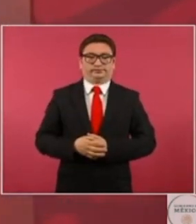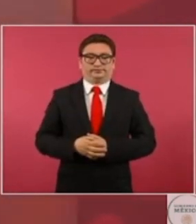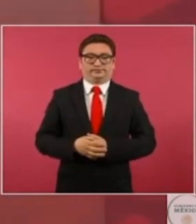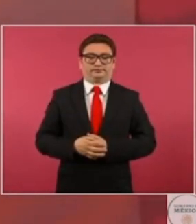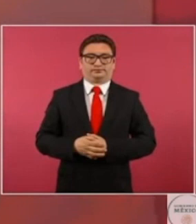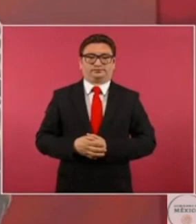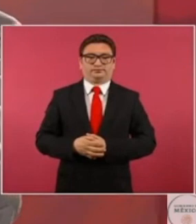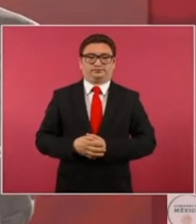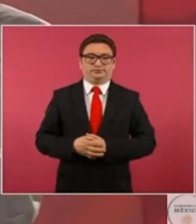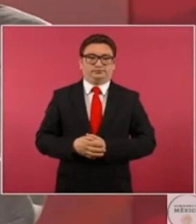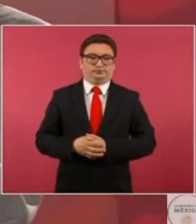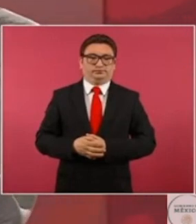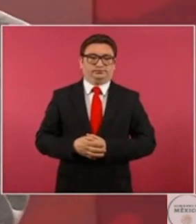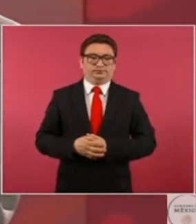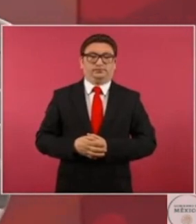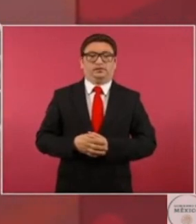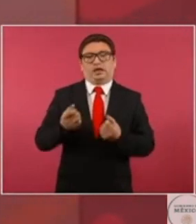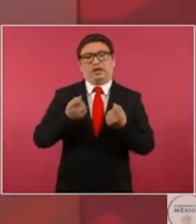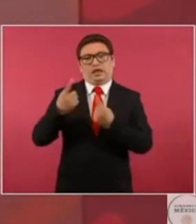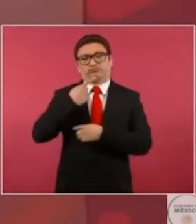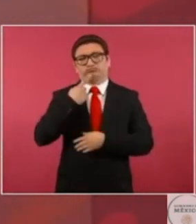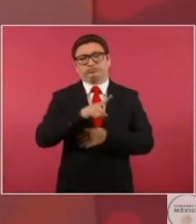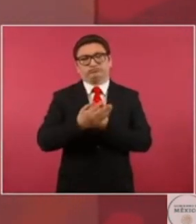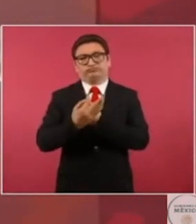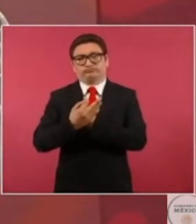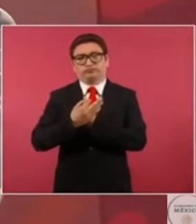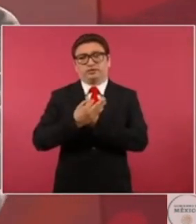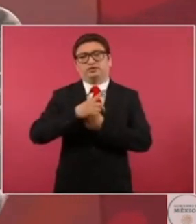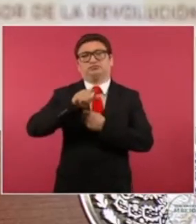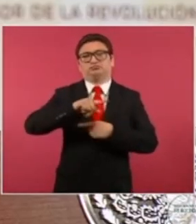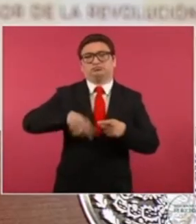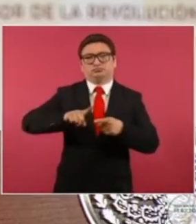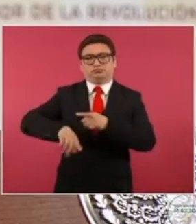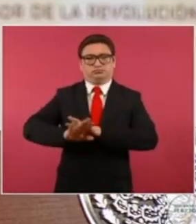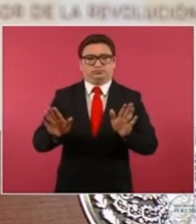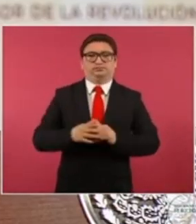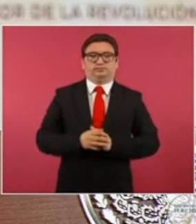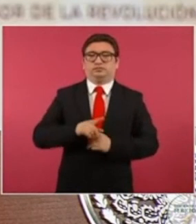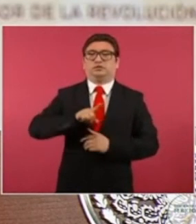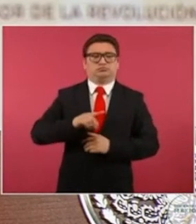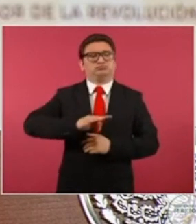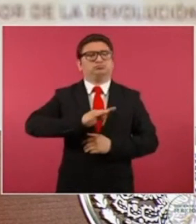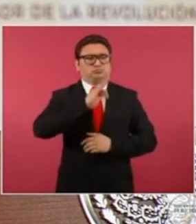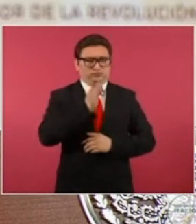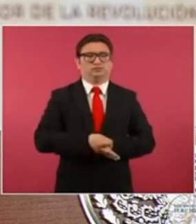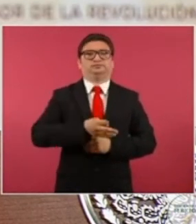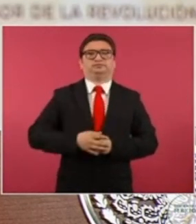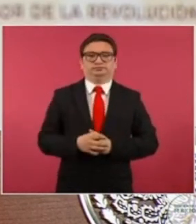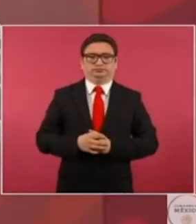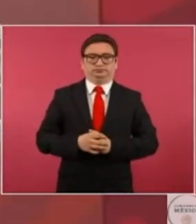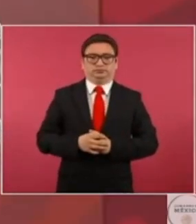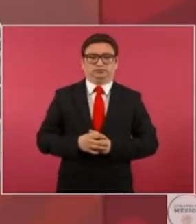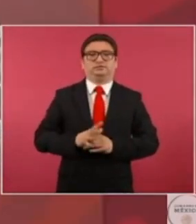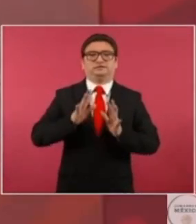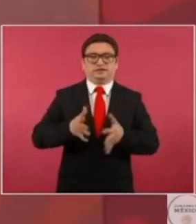Se habían interpuesto algunos amparos y se retiraron. y se aceptó como